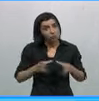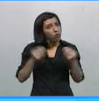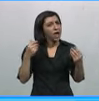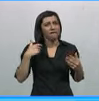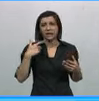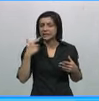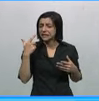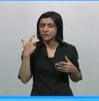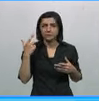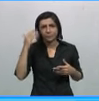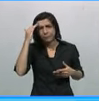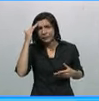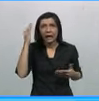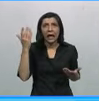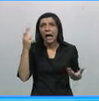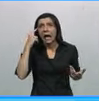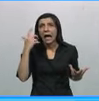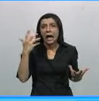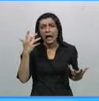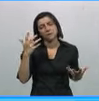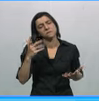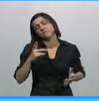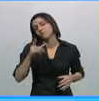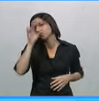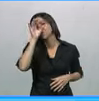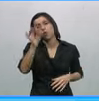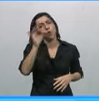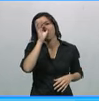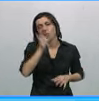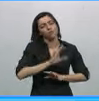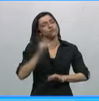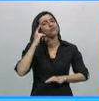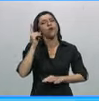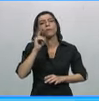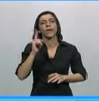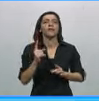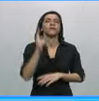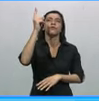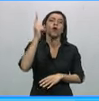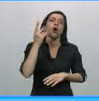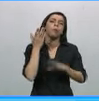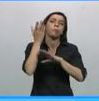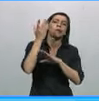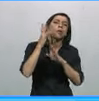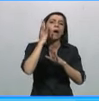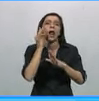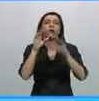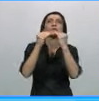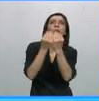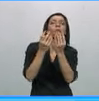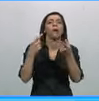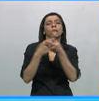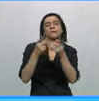Y he estado en situaciones límites, sí. Le digo la verdad, y jamás lo he metido en el medio para pedir por un resultado, nunca. Claro.